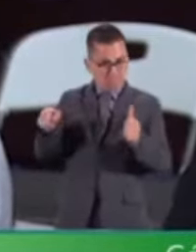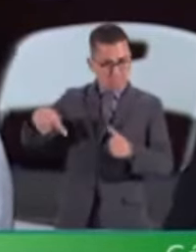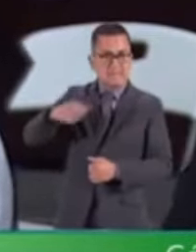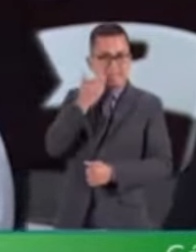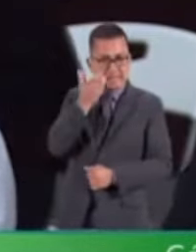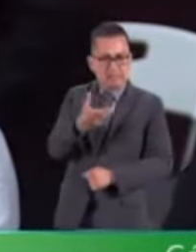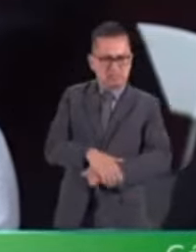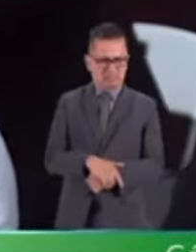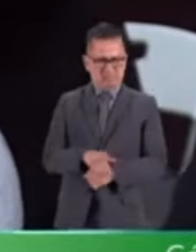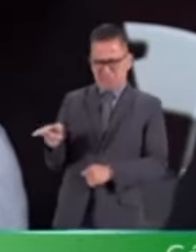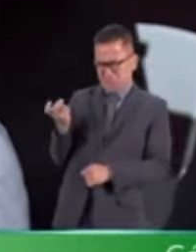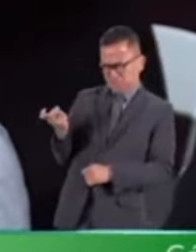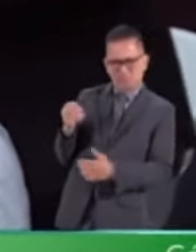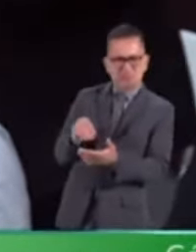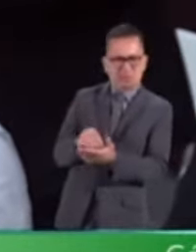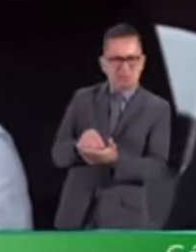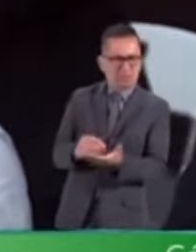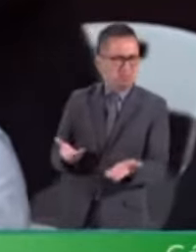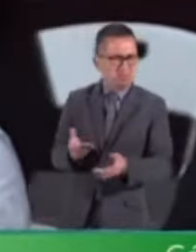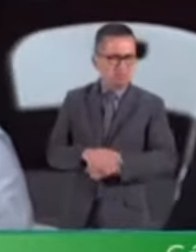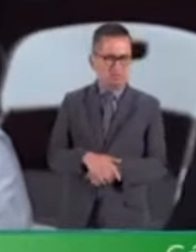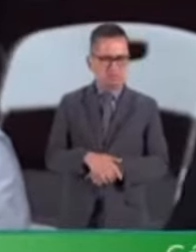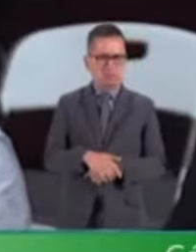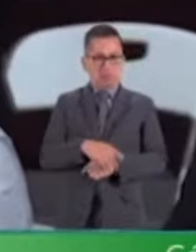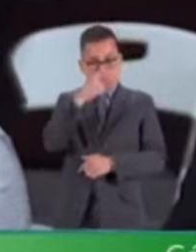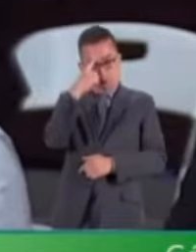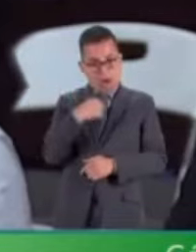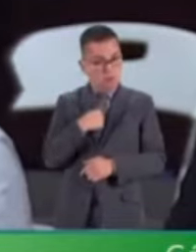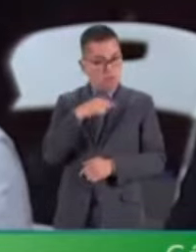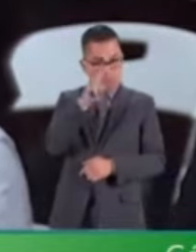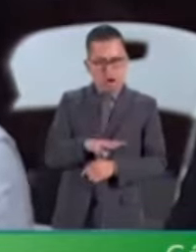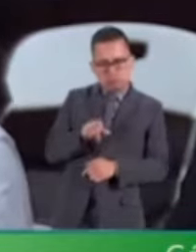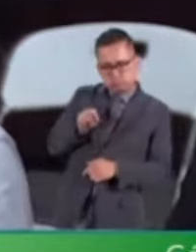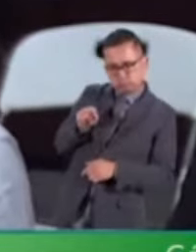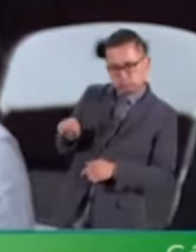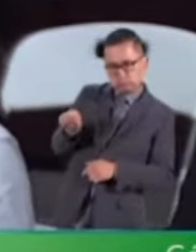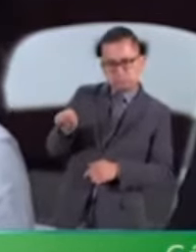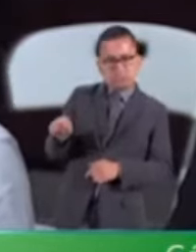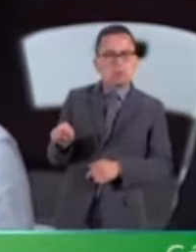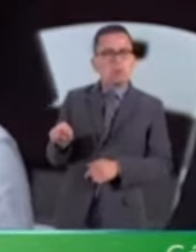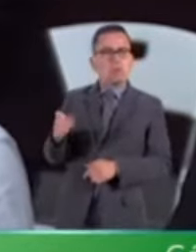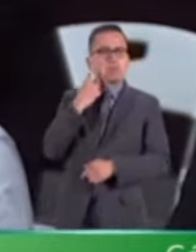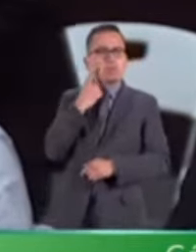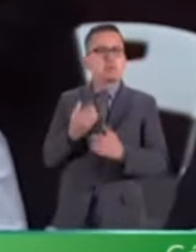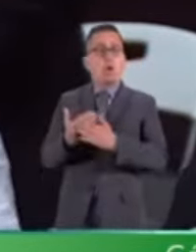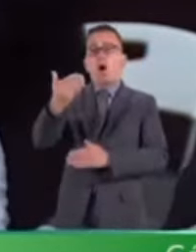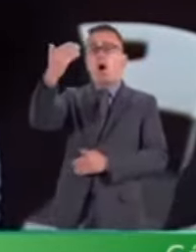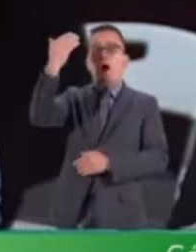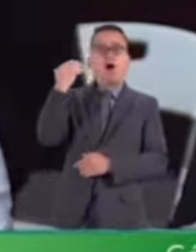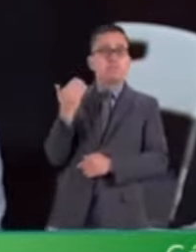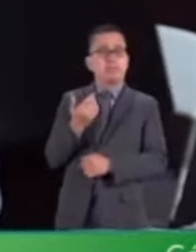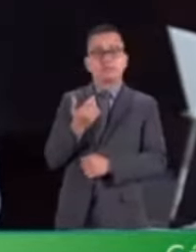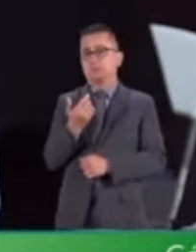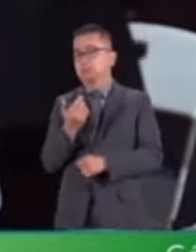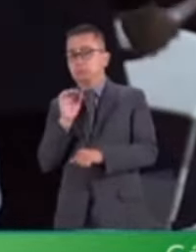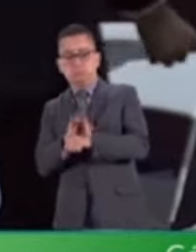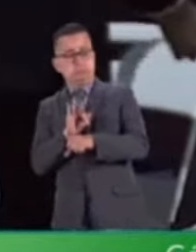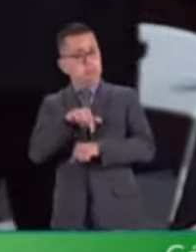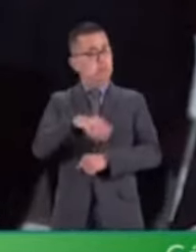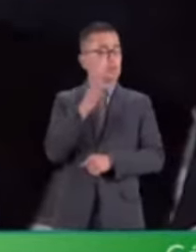da tristeza como legisladores que antaño defendían la autonomía del poder